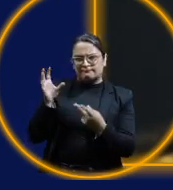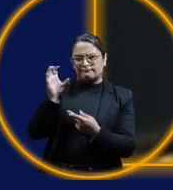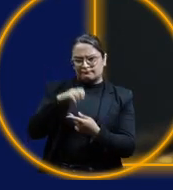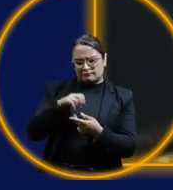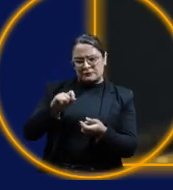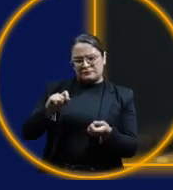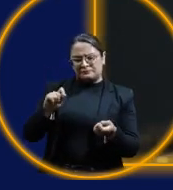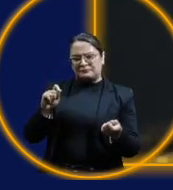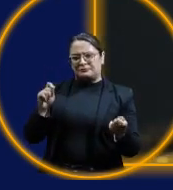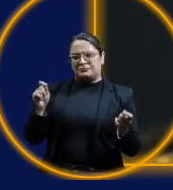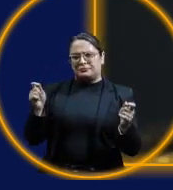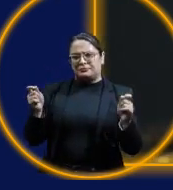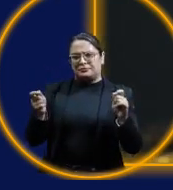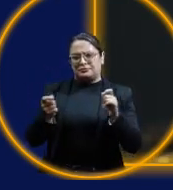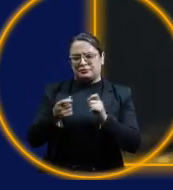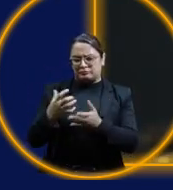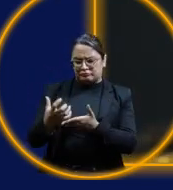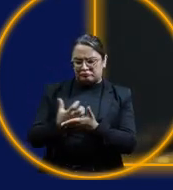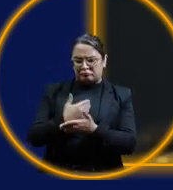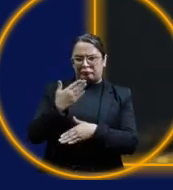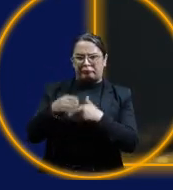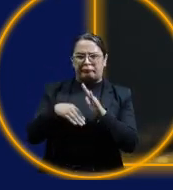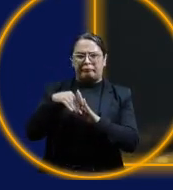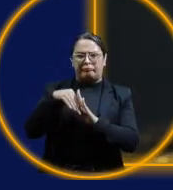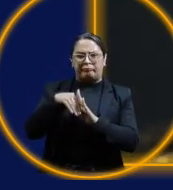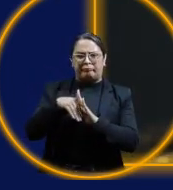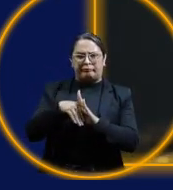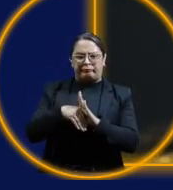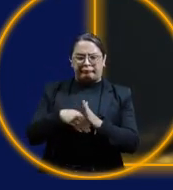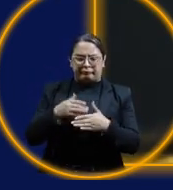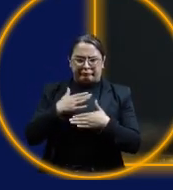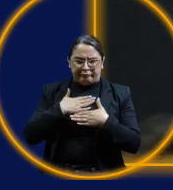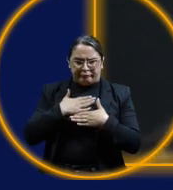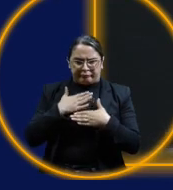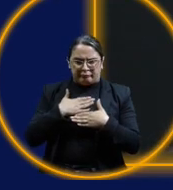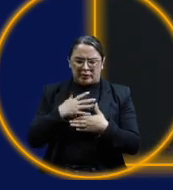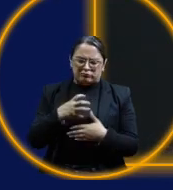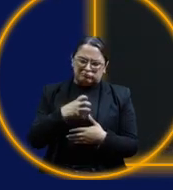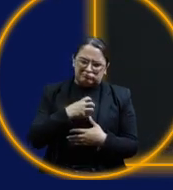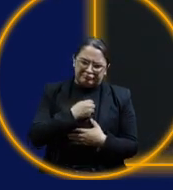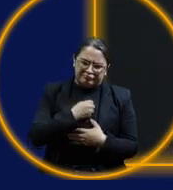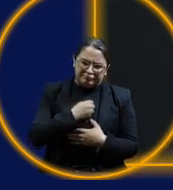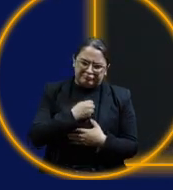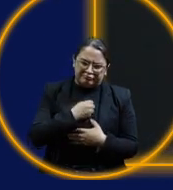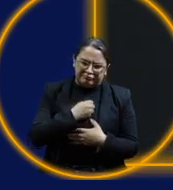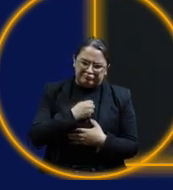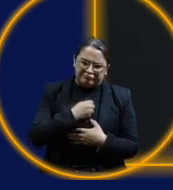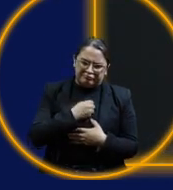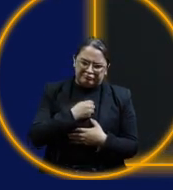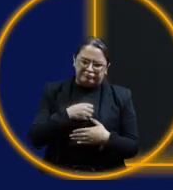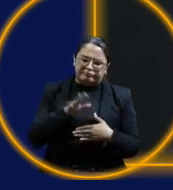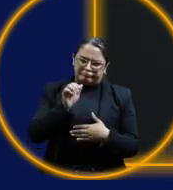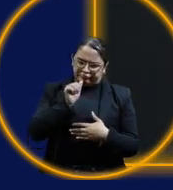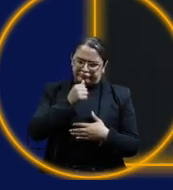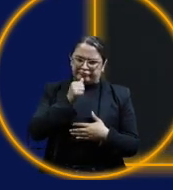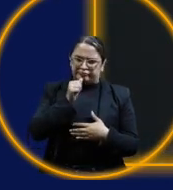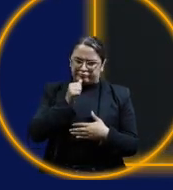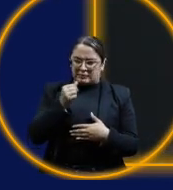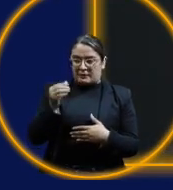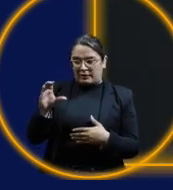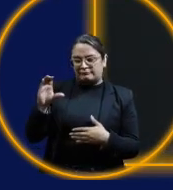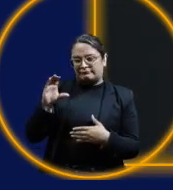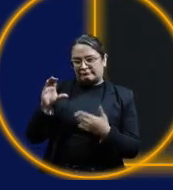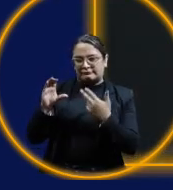transición y có los ingresos se nos cayeron y mi alma se destrozó Pero lo que más sufrió fue mi cuenta